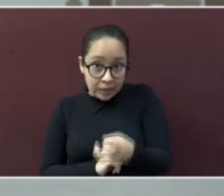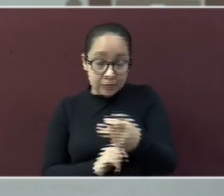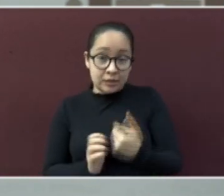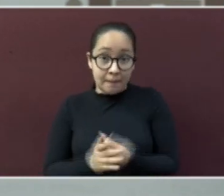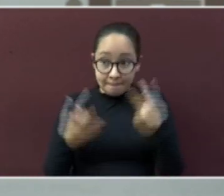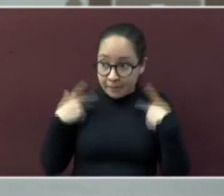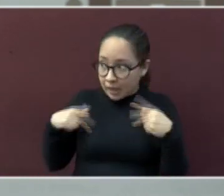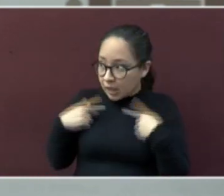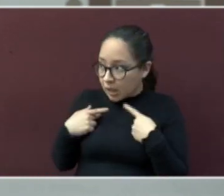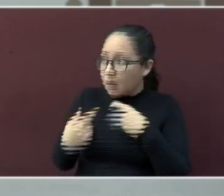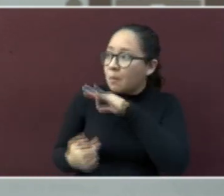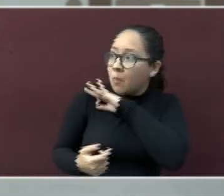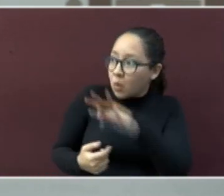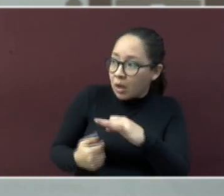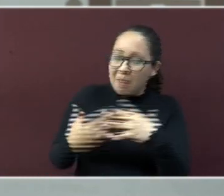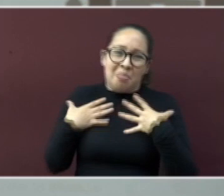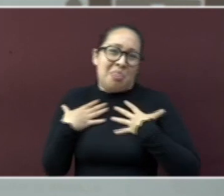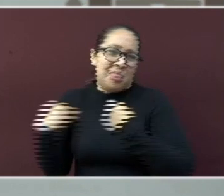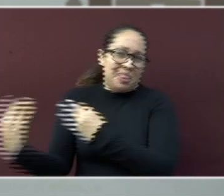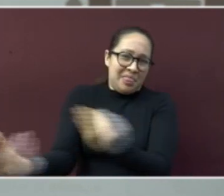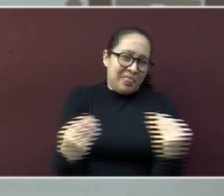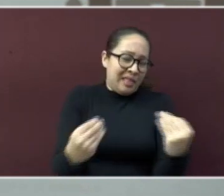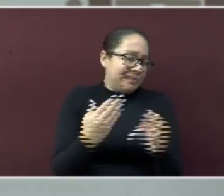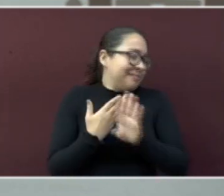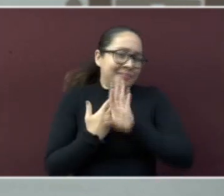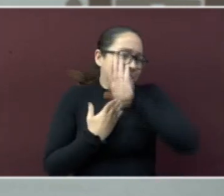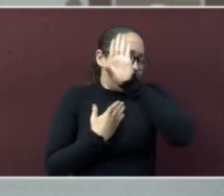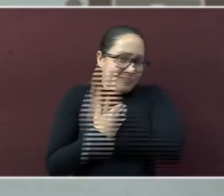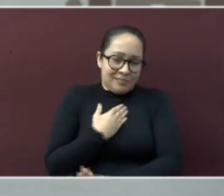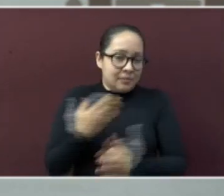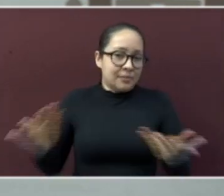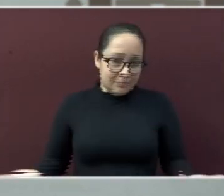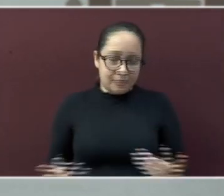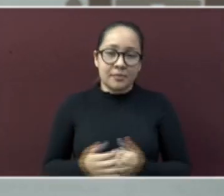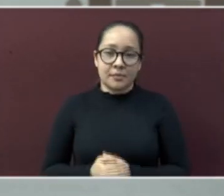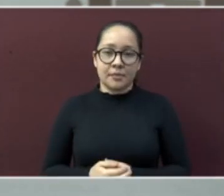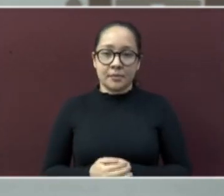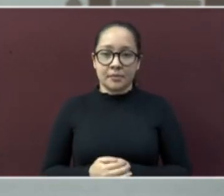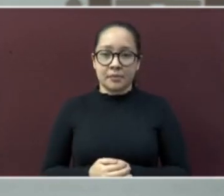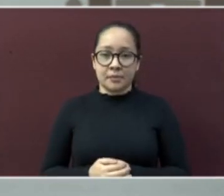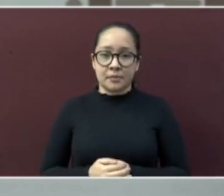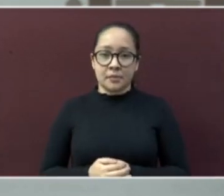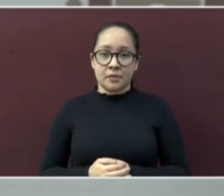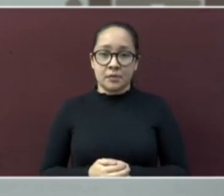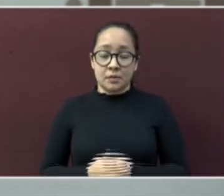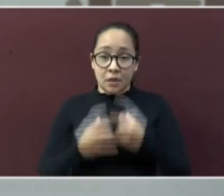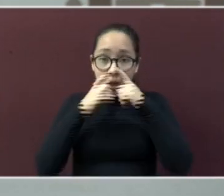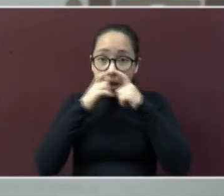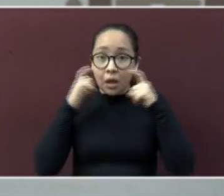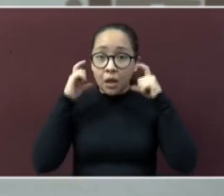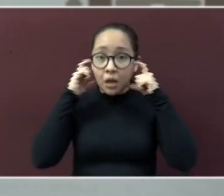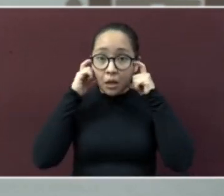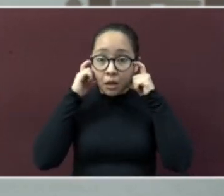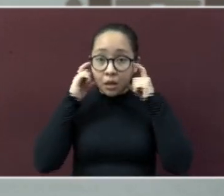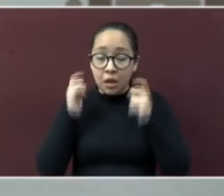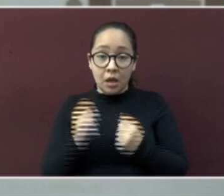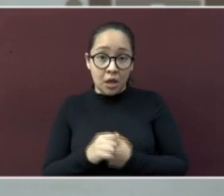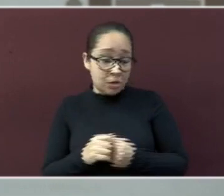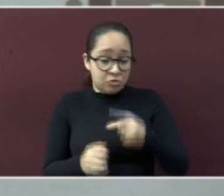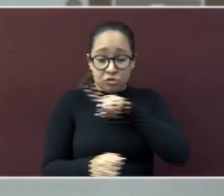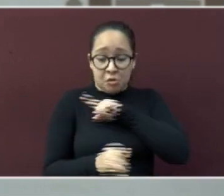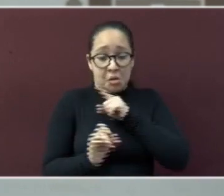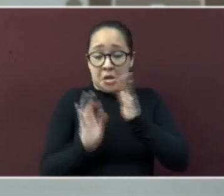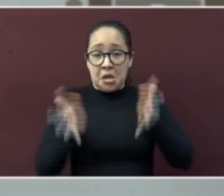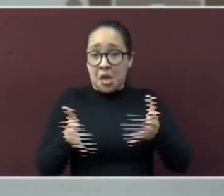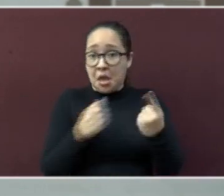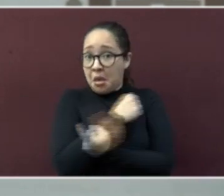las llevan propaguen el virus y las y lo contagien a otras personas sin embargo no protege frente al cob y 19 por sí